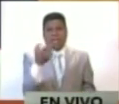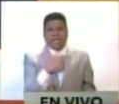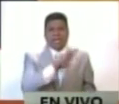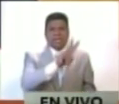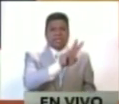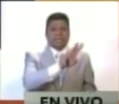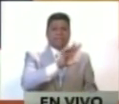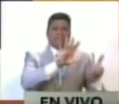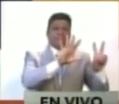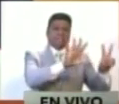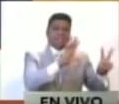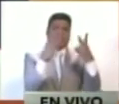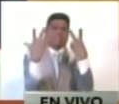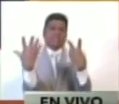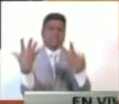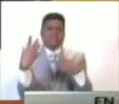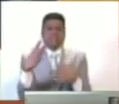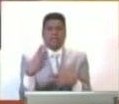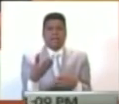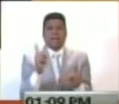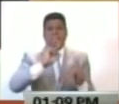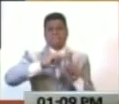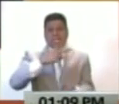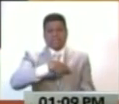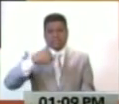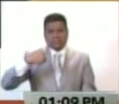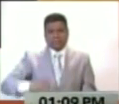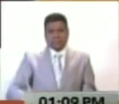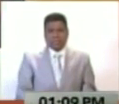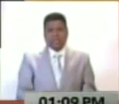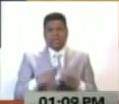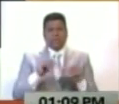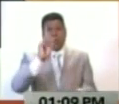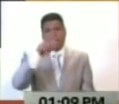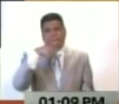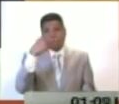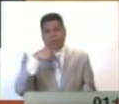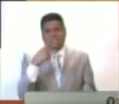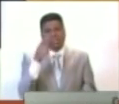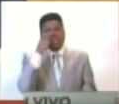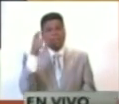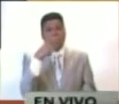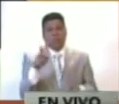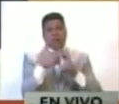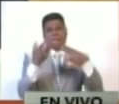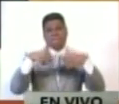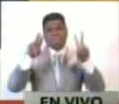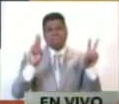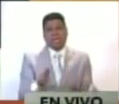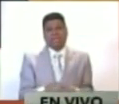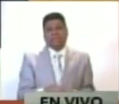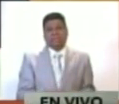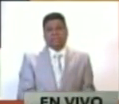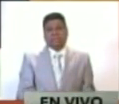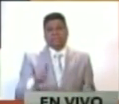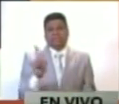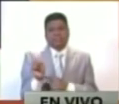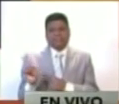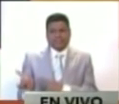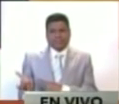China, enfocada ya no solamente en la dimensión política, en la búsqueda de la paz, como lo es el NOAL, sino